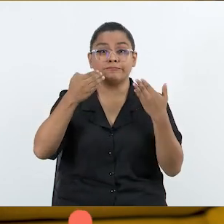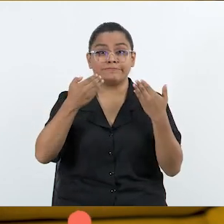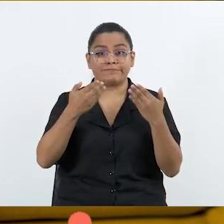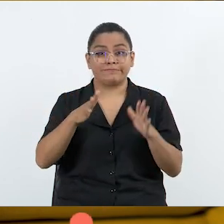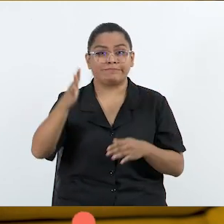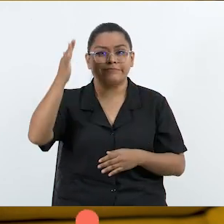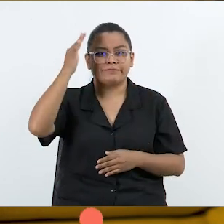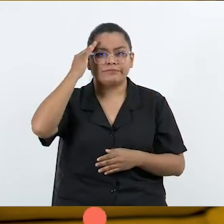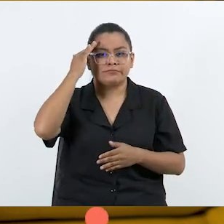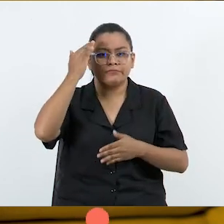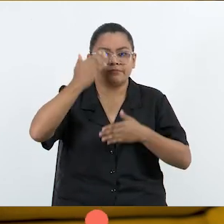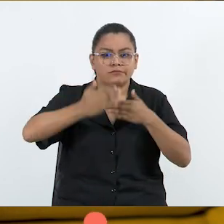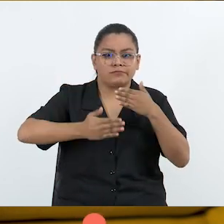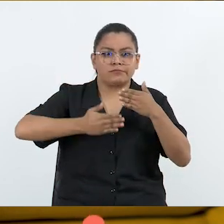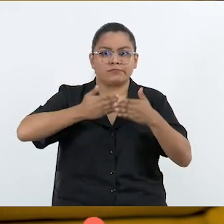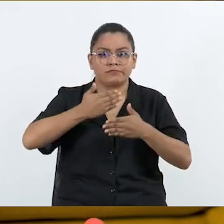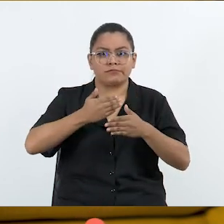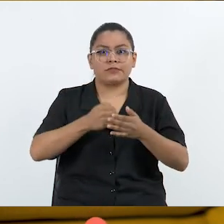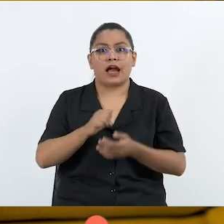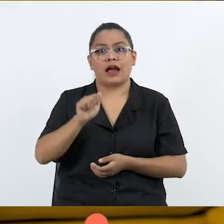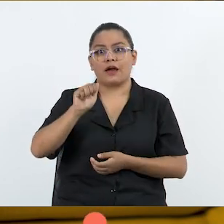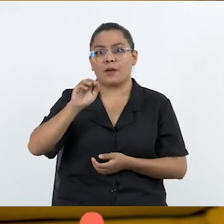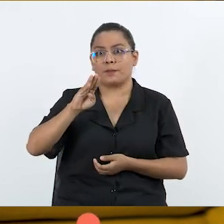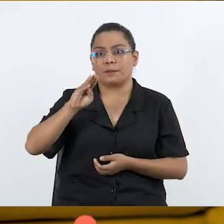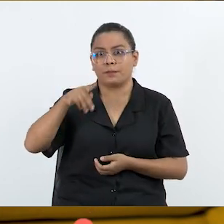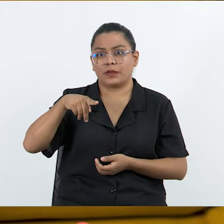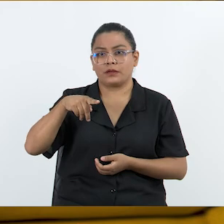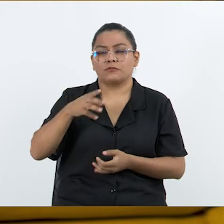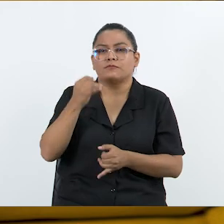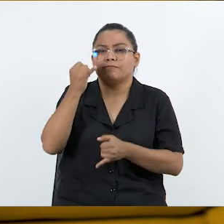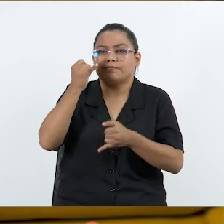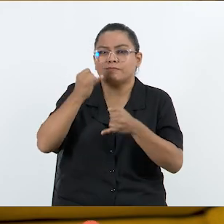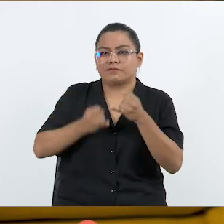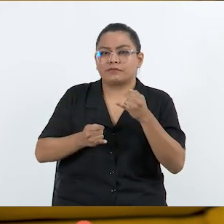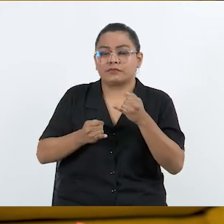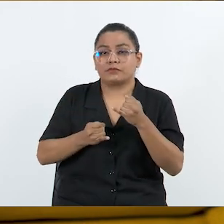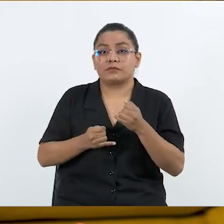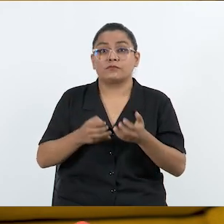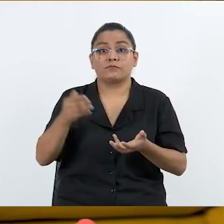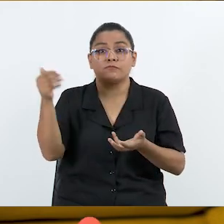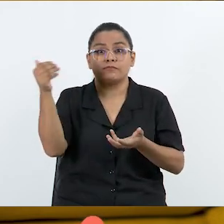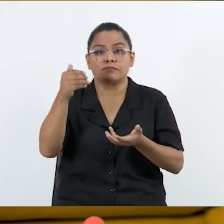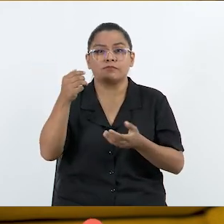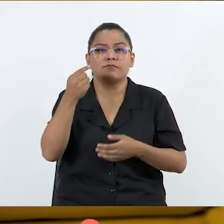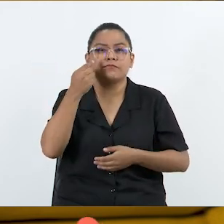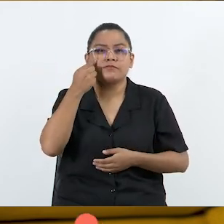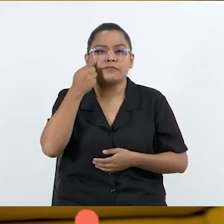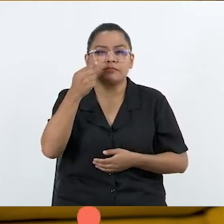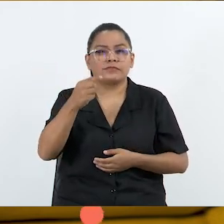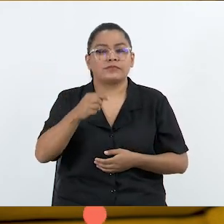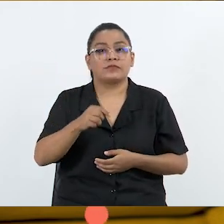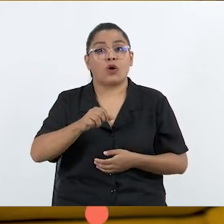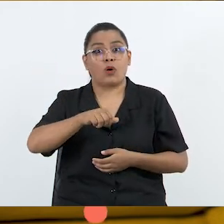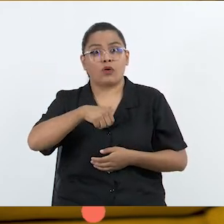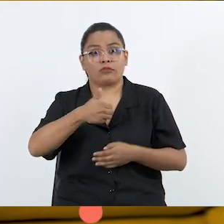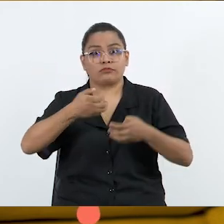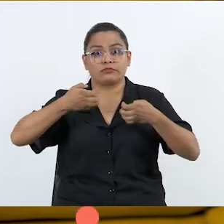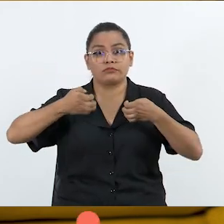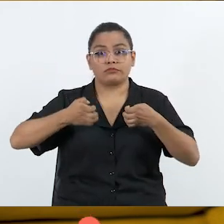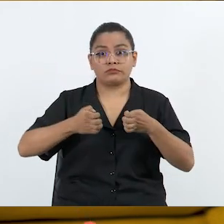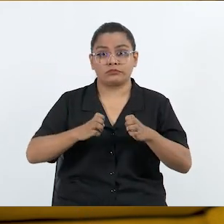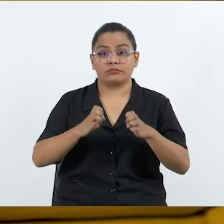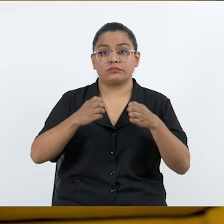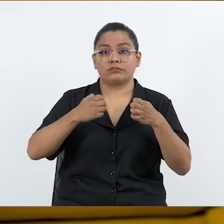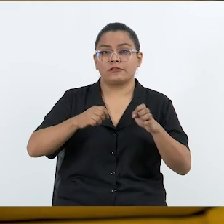Ahora que hemos conocido el paso a paso del ABP, para ir finalizando con nuestra formación, veamos otra